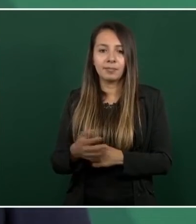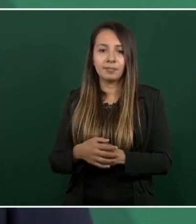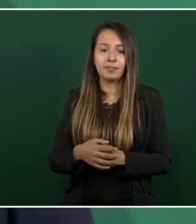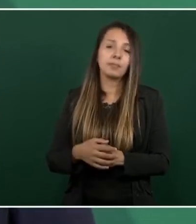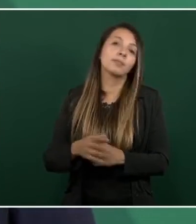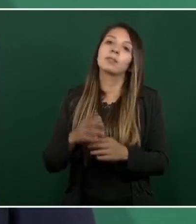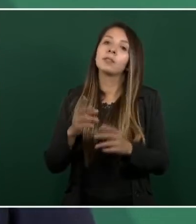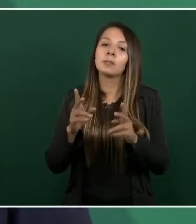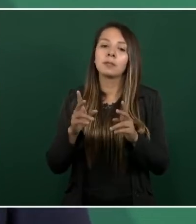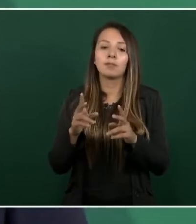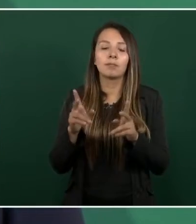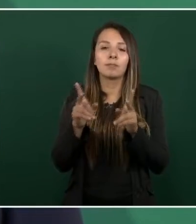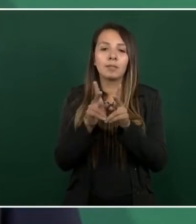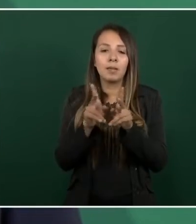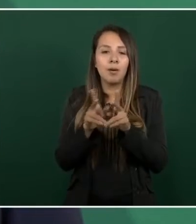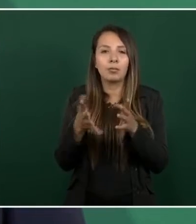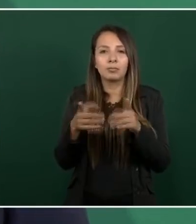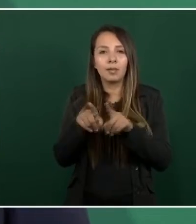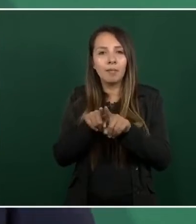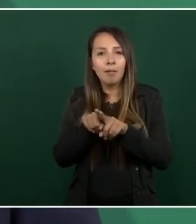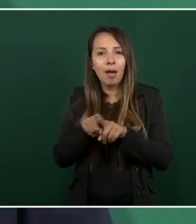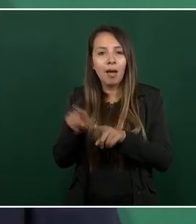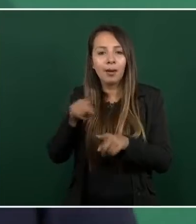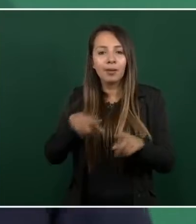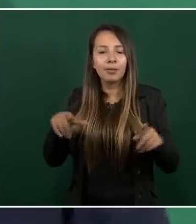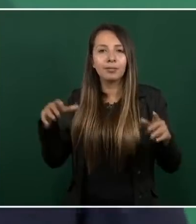Primos hermanos,